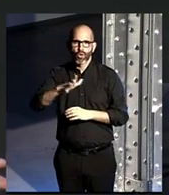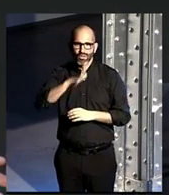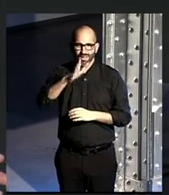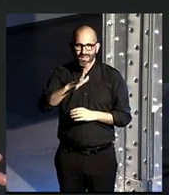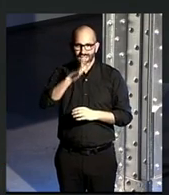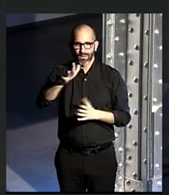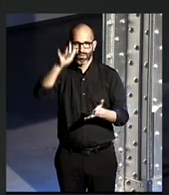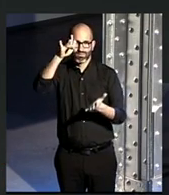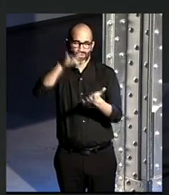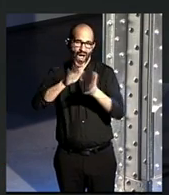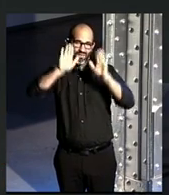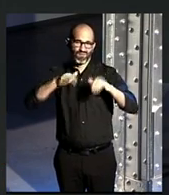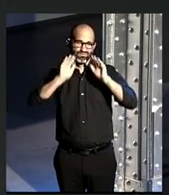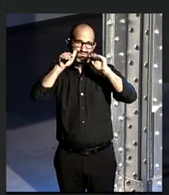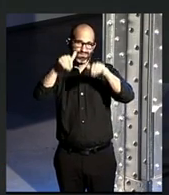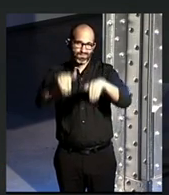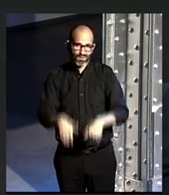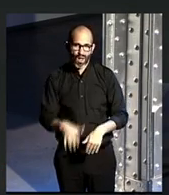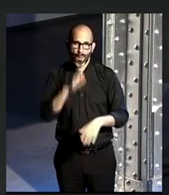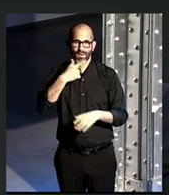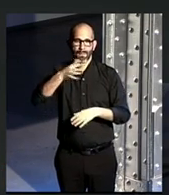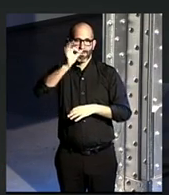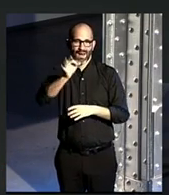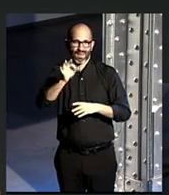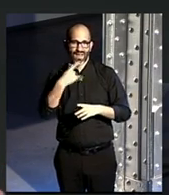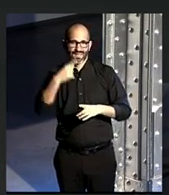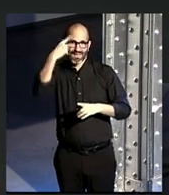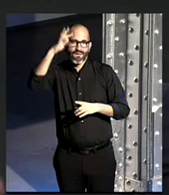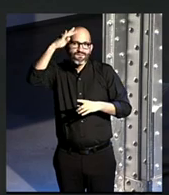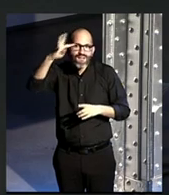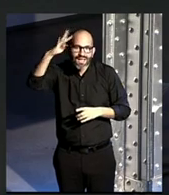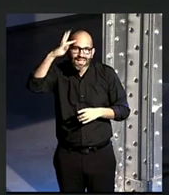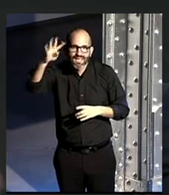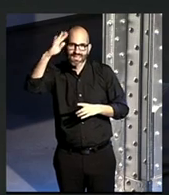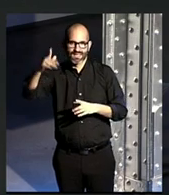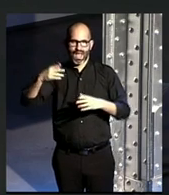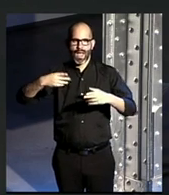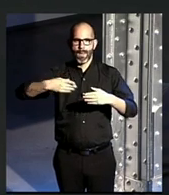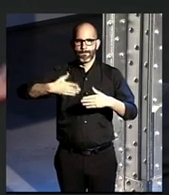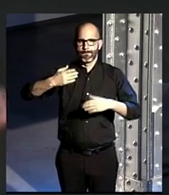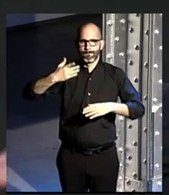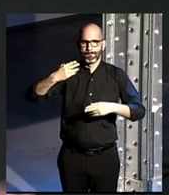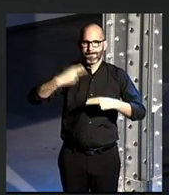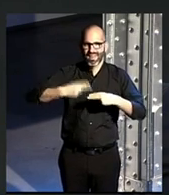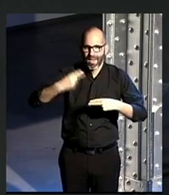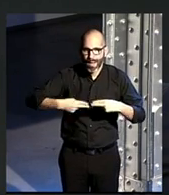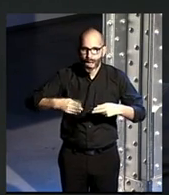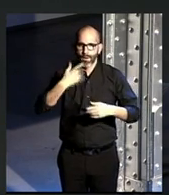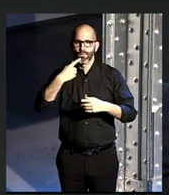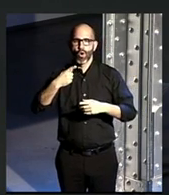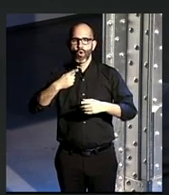en decadencia, y la fantasía, sobre todo la fantasía medievalizante, como Juego de Tronos, por